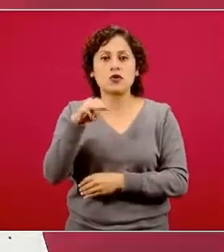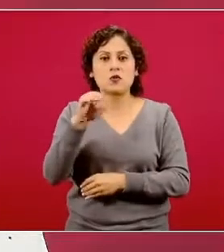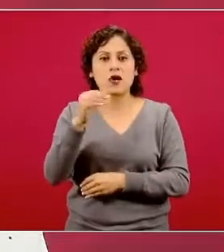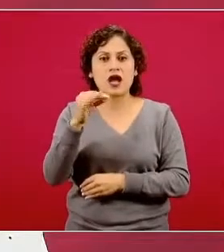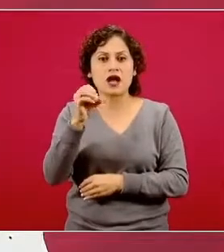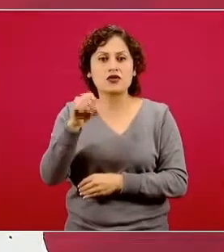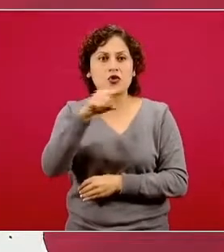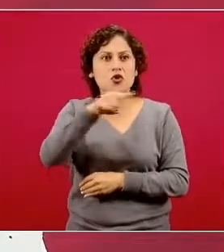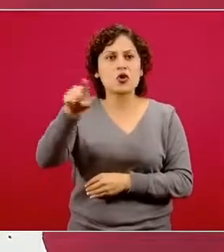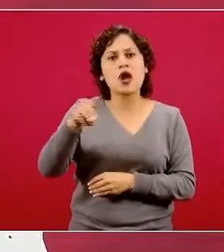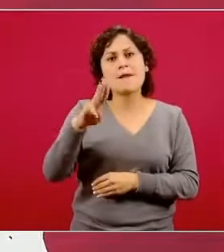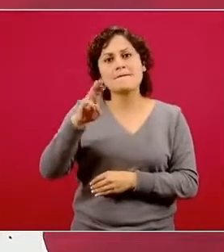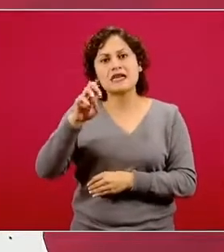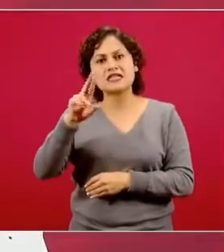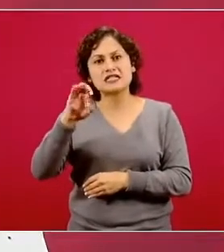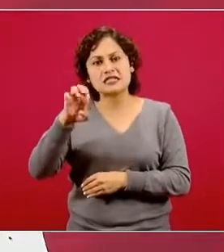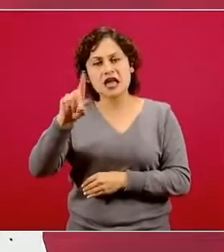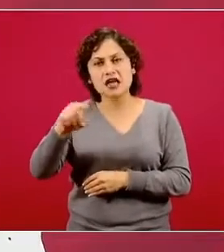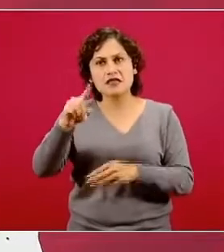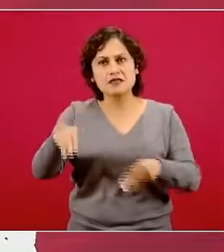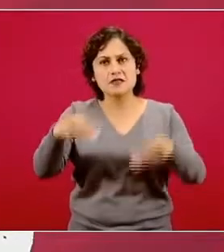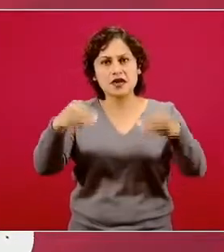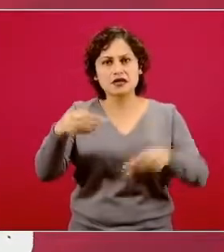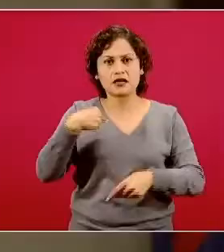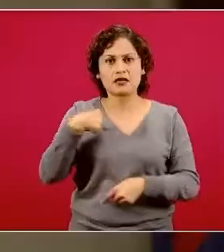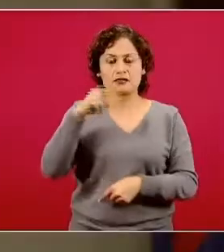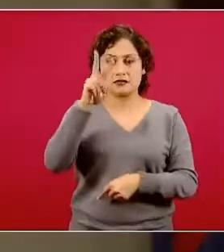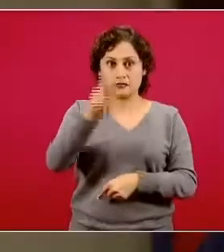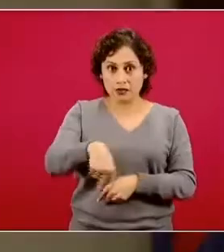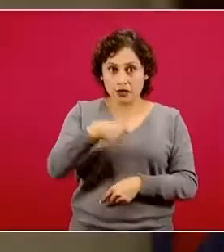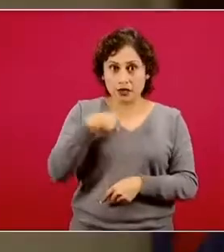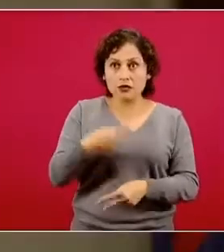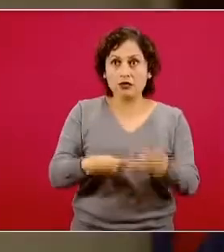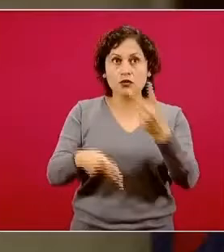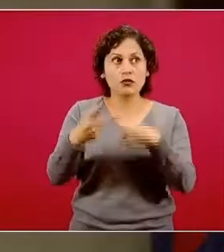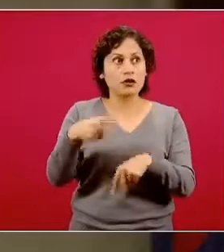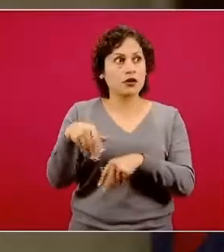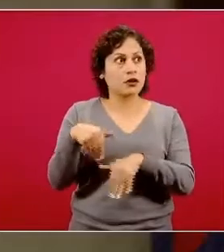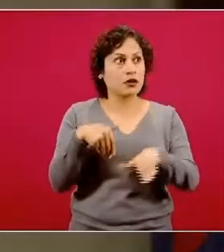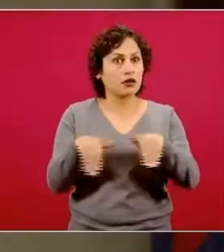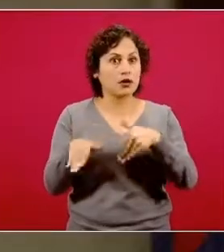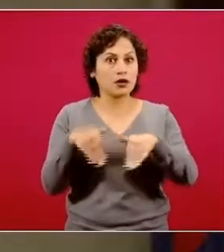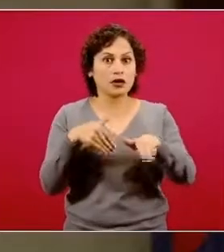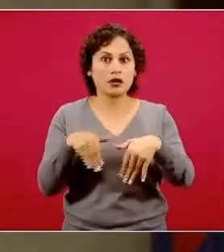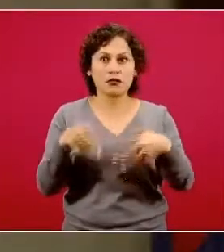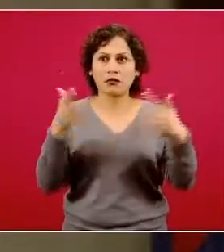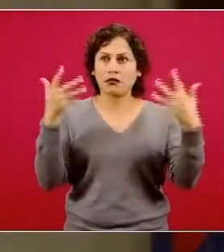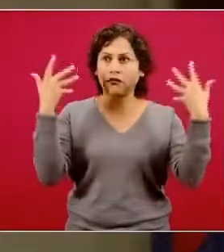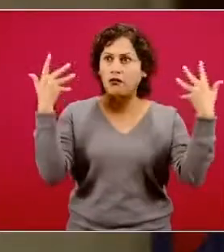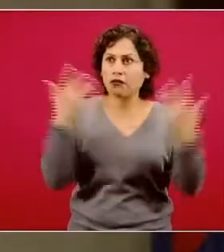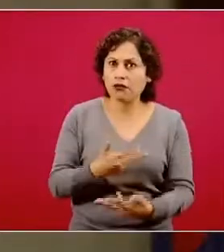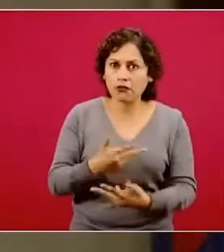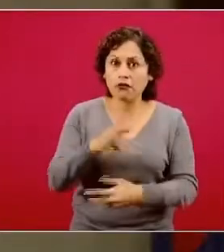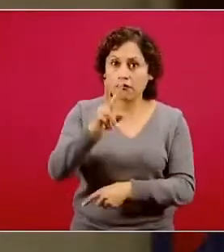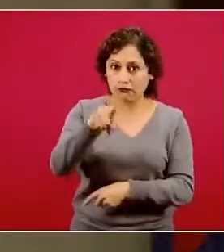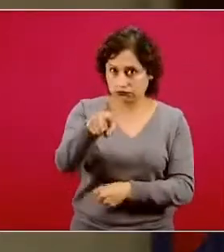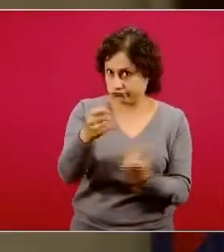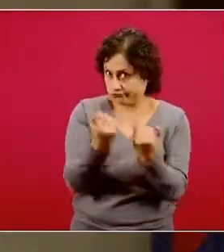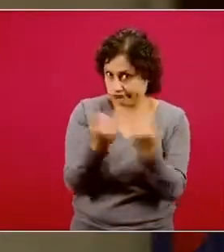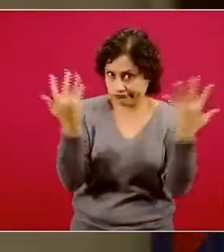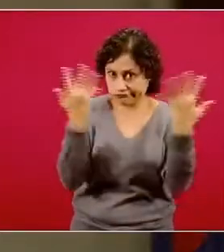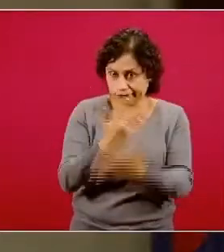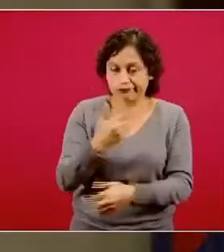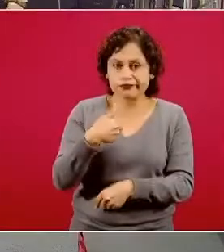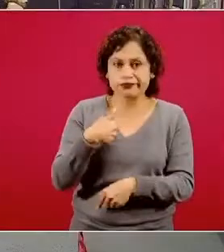recorría, yo me sorprendí, usted sorprendería igualmente. Hay una cantidad increíble, le comentaba yo a Sofi, de gente,